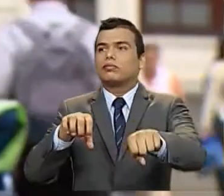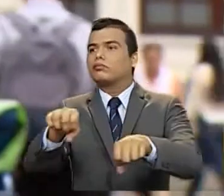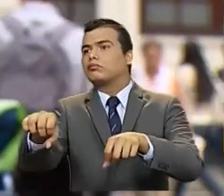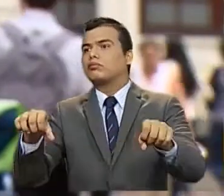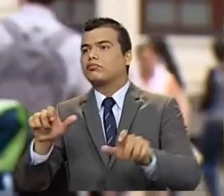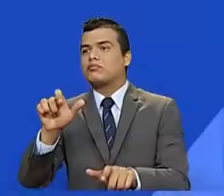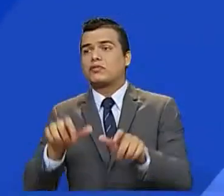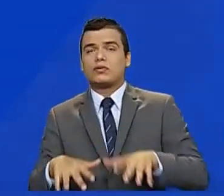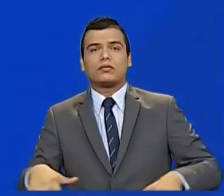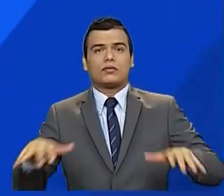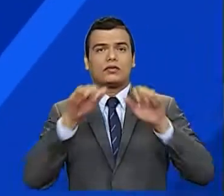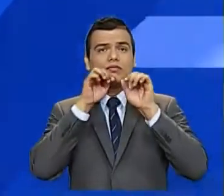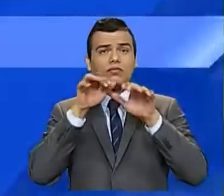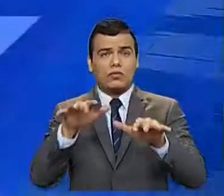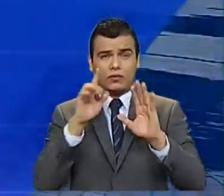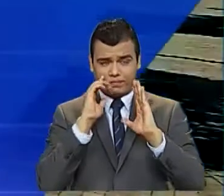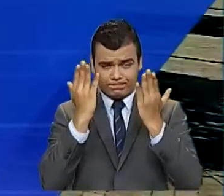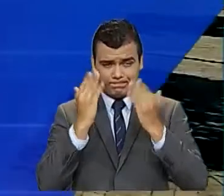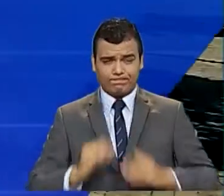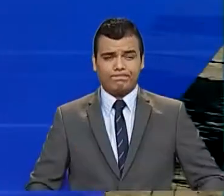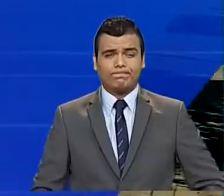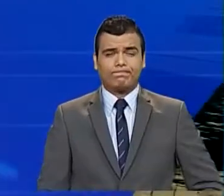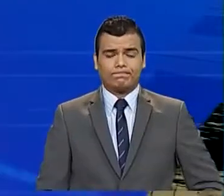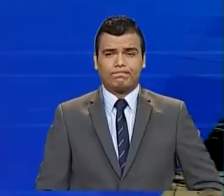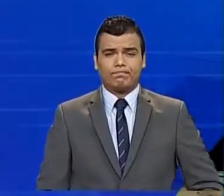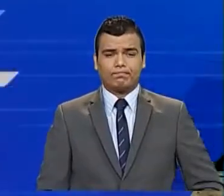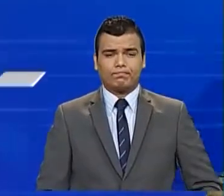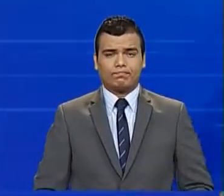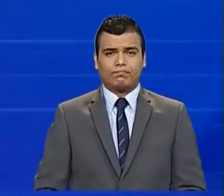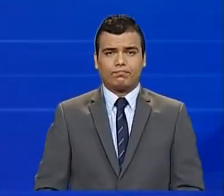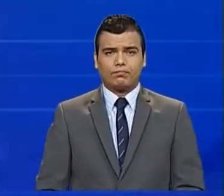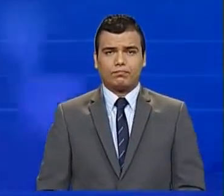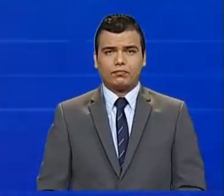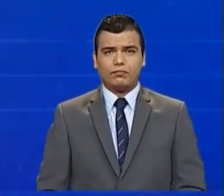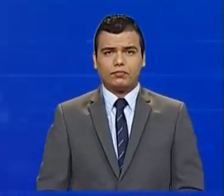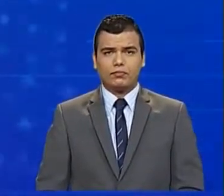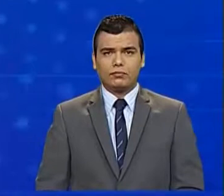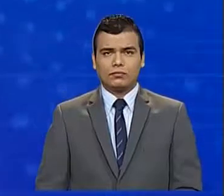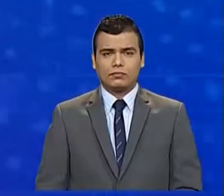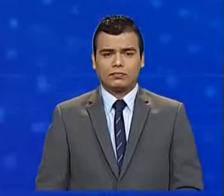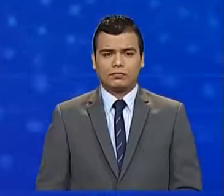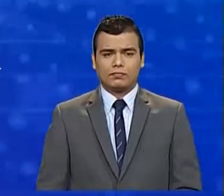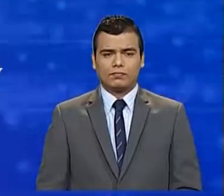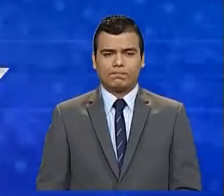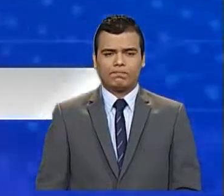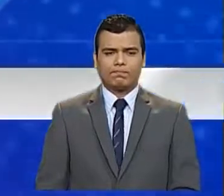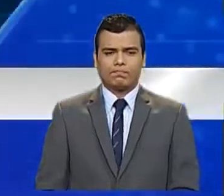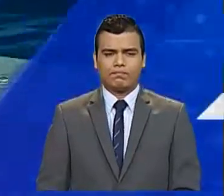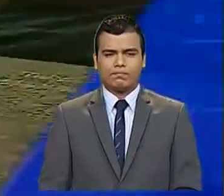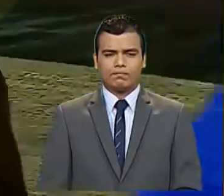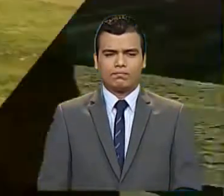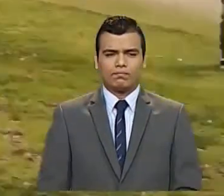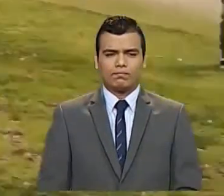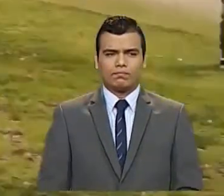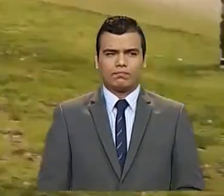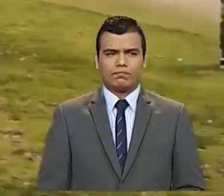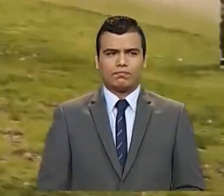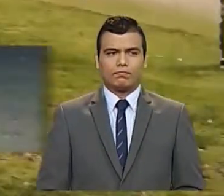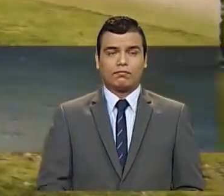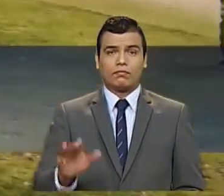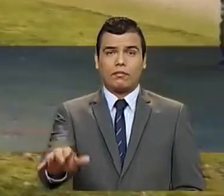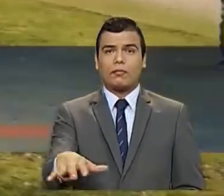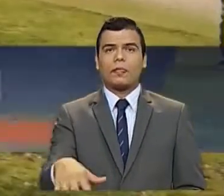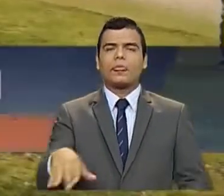espacio público. Centímetro a centímetro, la lucha por el espacio público, la situación de Pasto. El